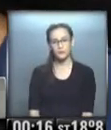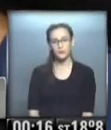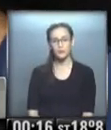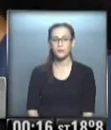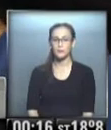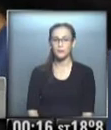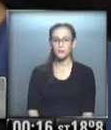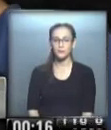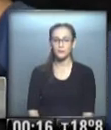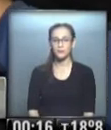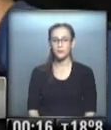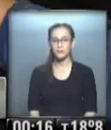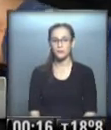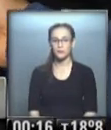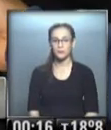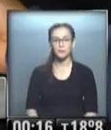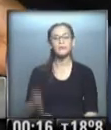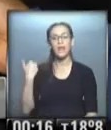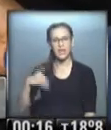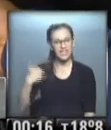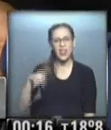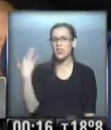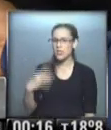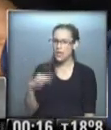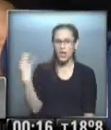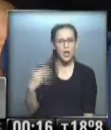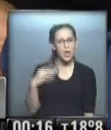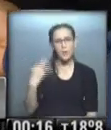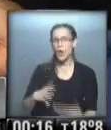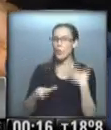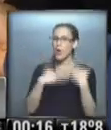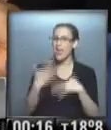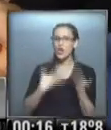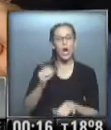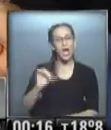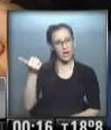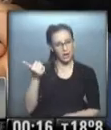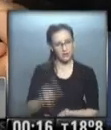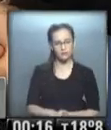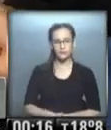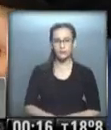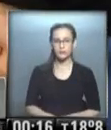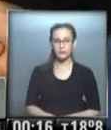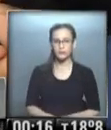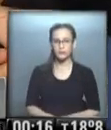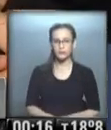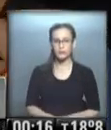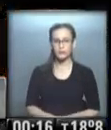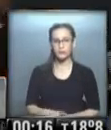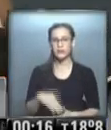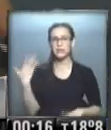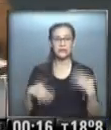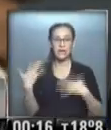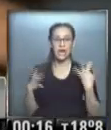bueno, Argentina, como siempre, tiene que salir a la cancha a ganar y como te dije antes, tratar de terminar primero en el